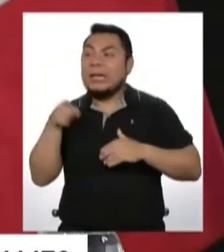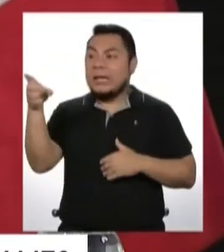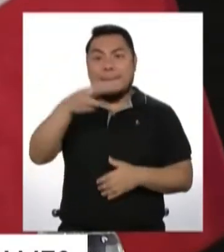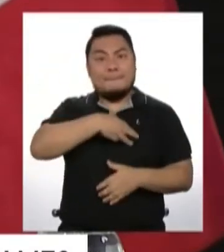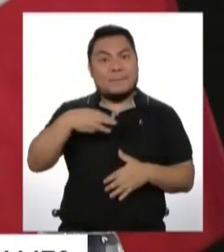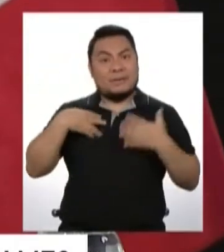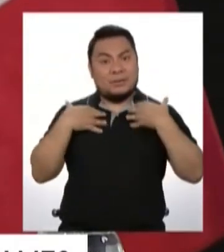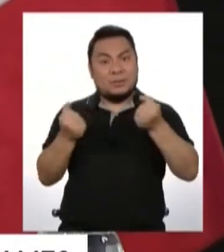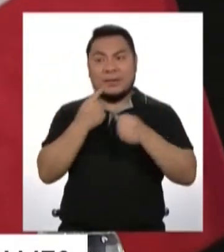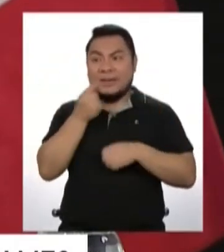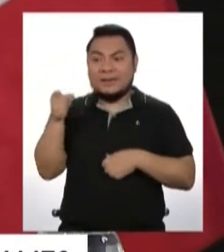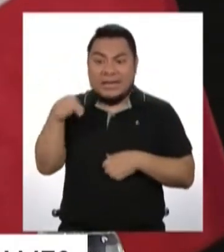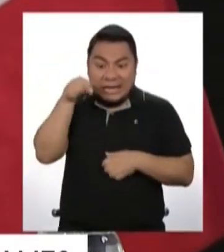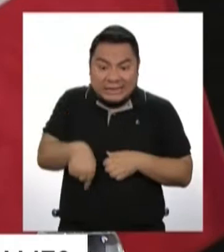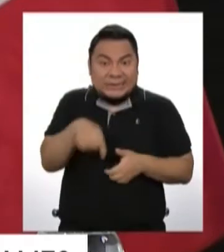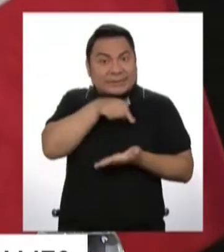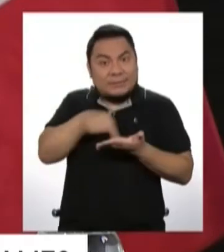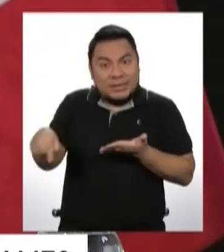o quizás dos,